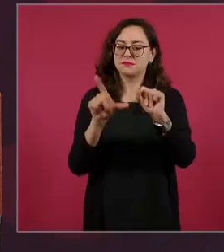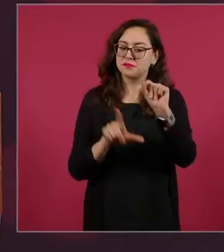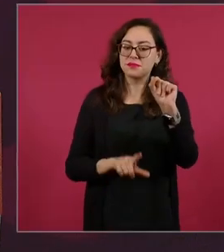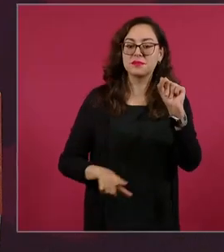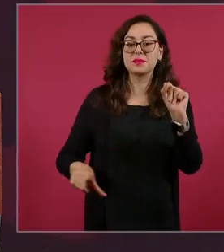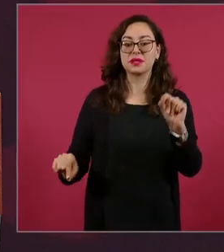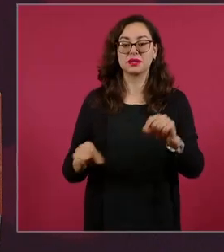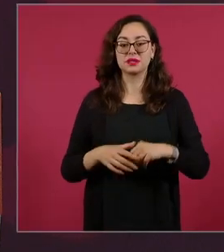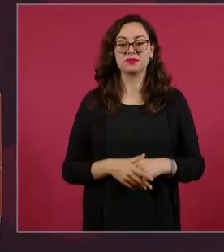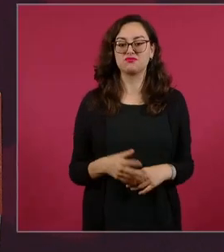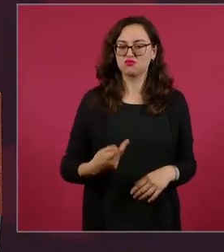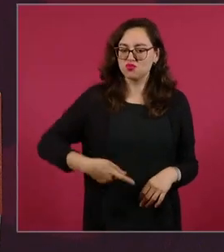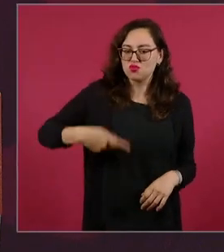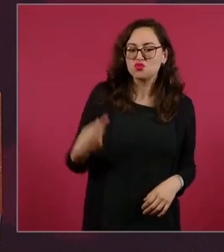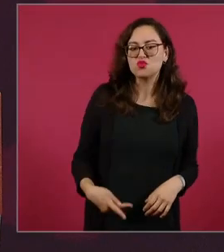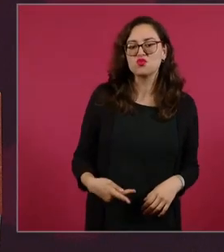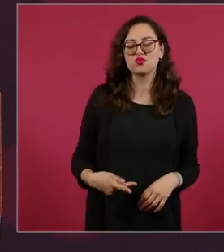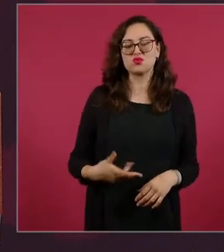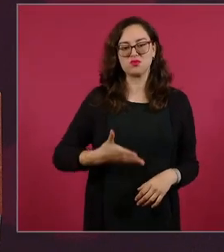Nuestra patria